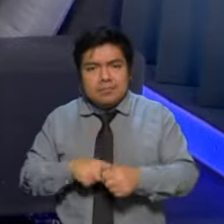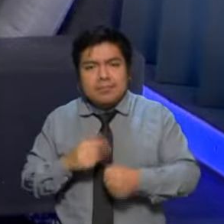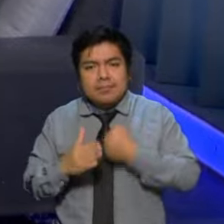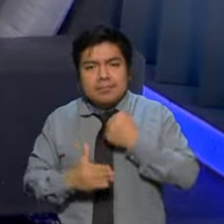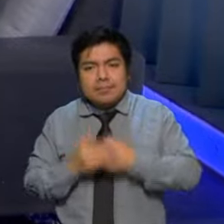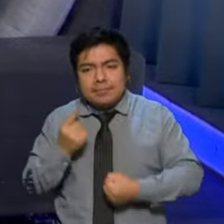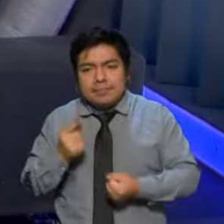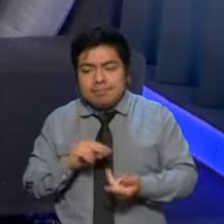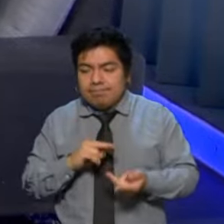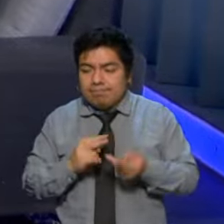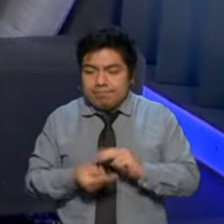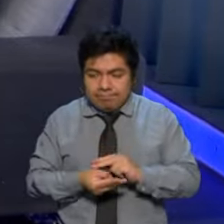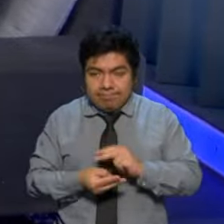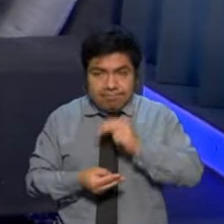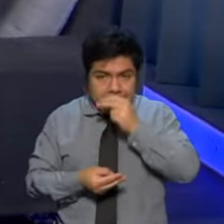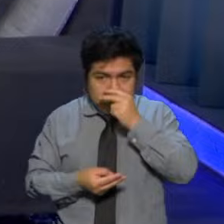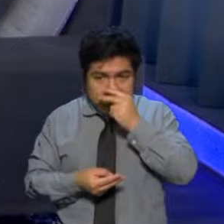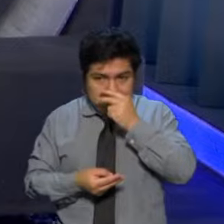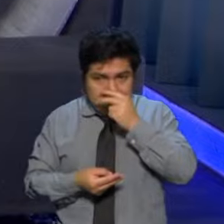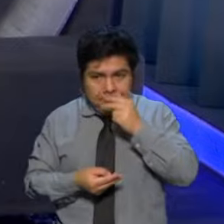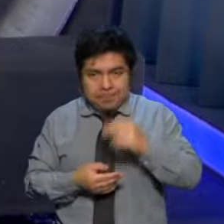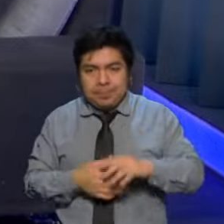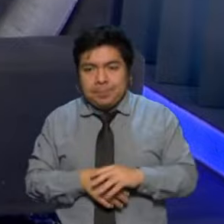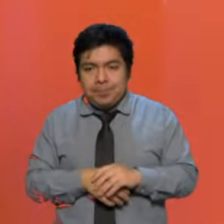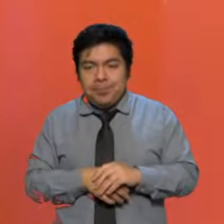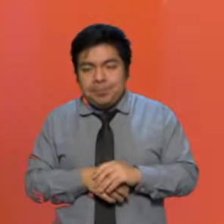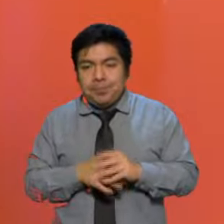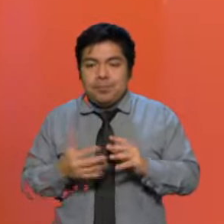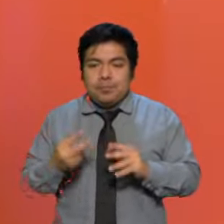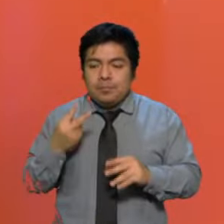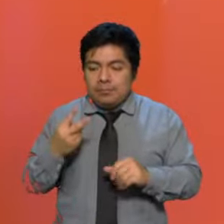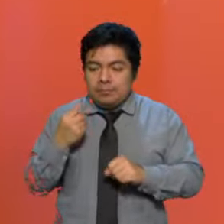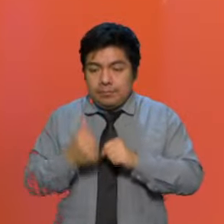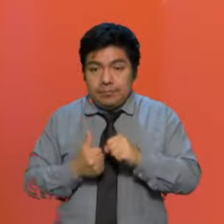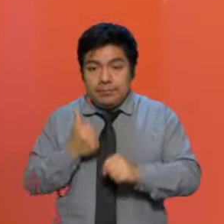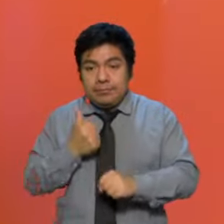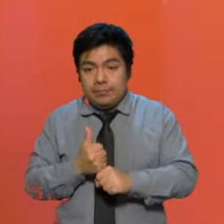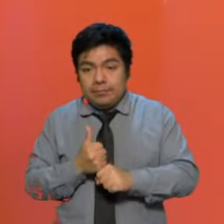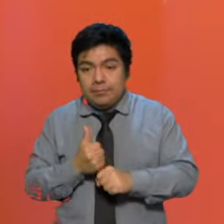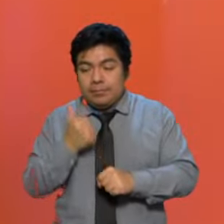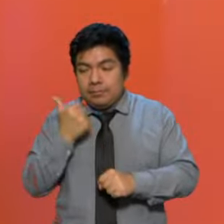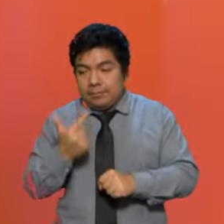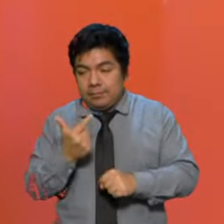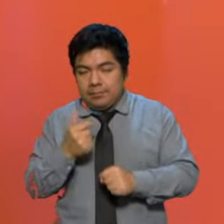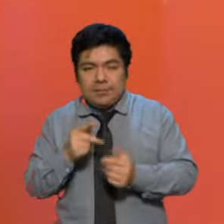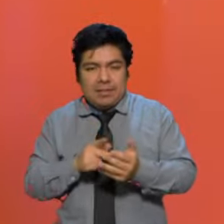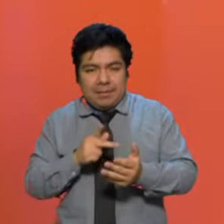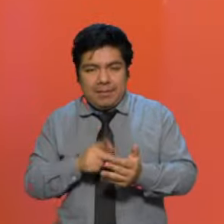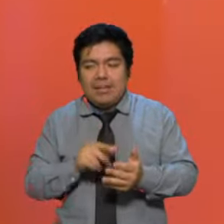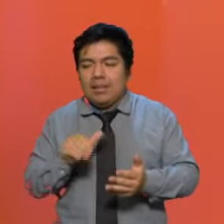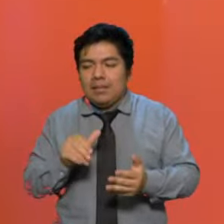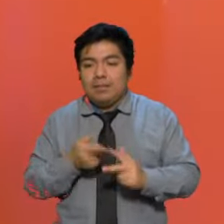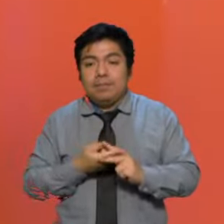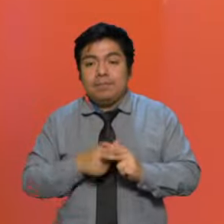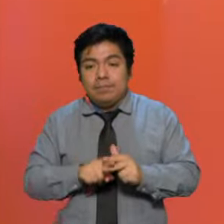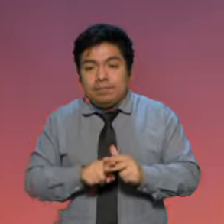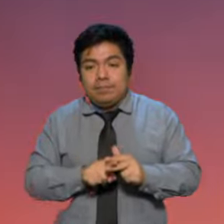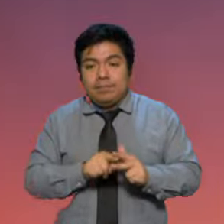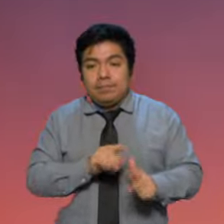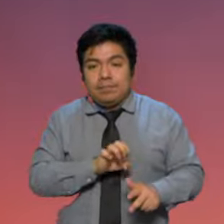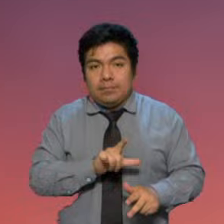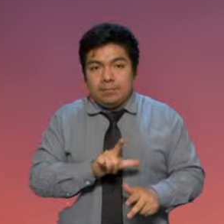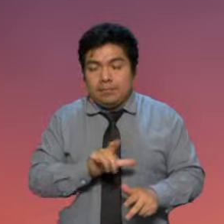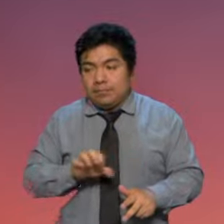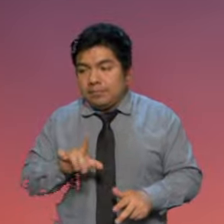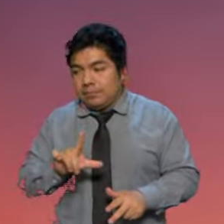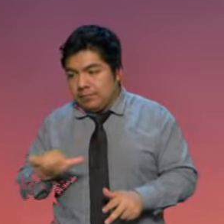está volteada al revés, volteada, ¿verdad? A ver. Pues mira, llevamos 2 años de temporada con Siete Veces a Dios. Inició con la versión él y ella, con Fernanda